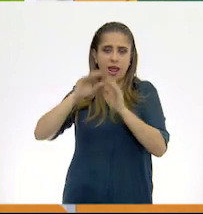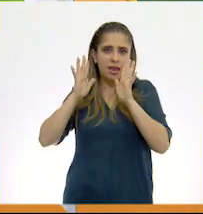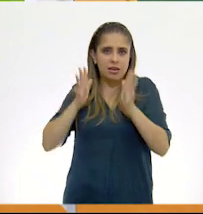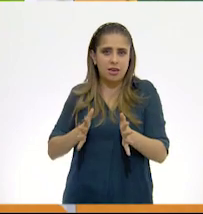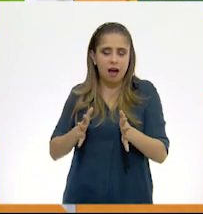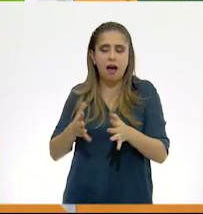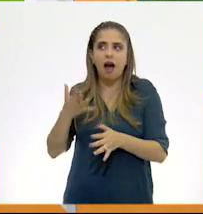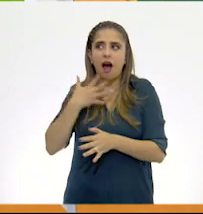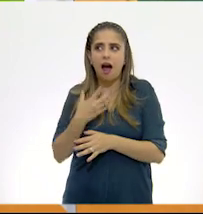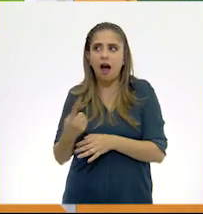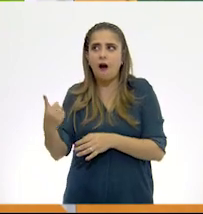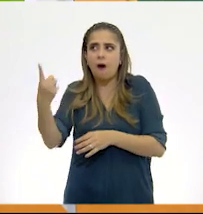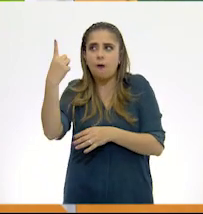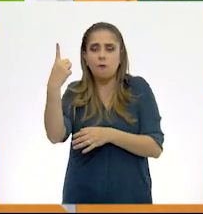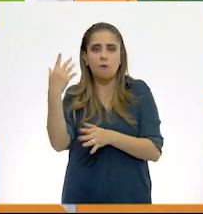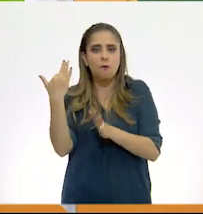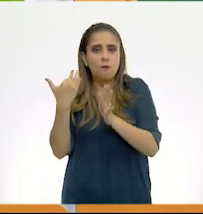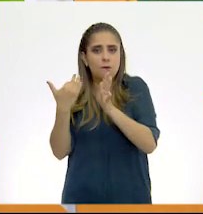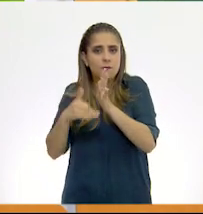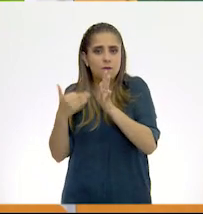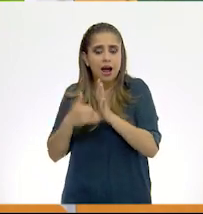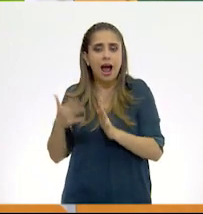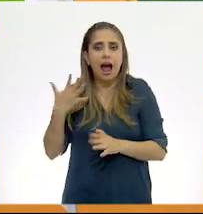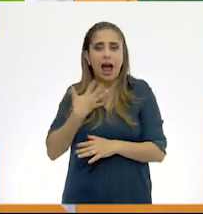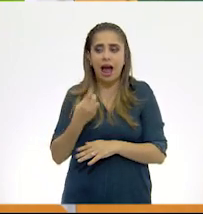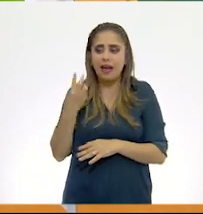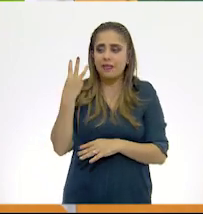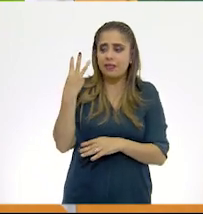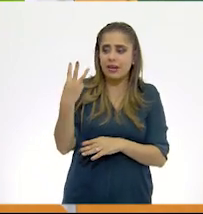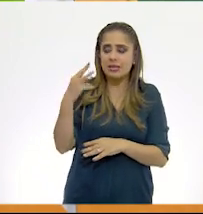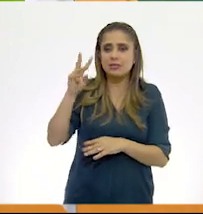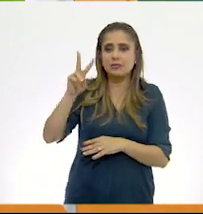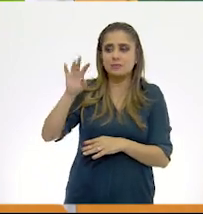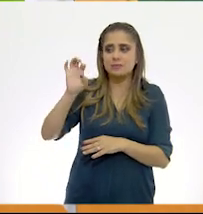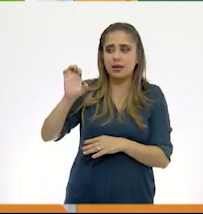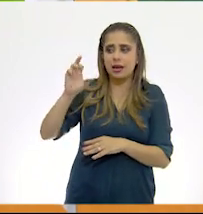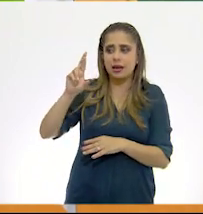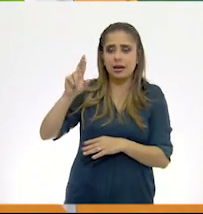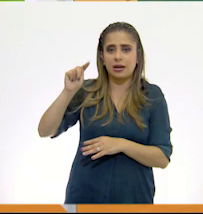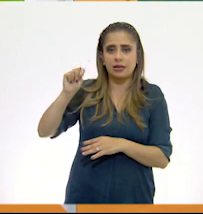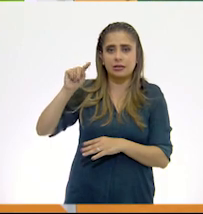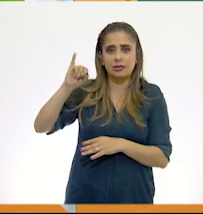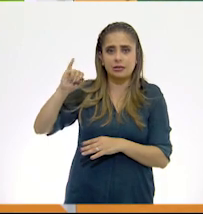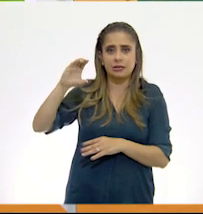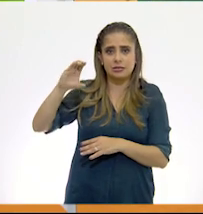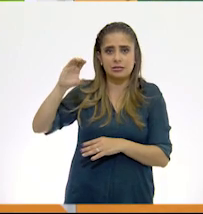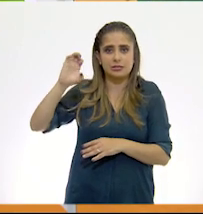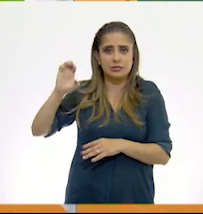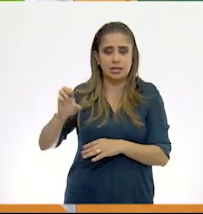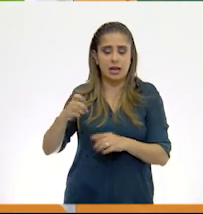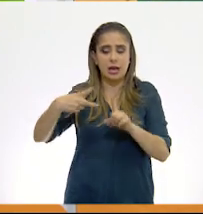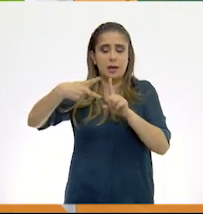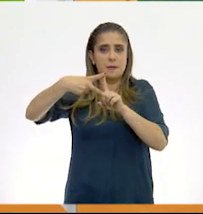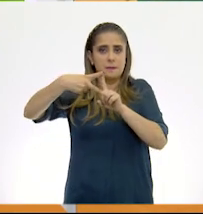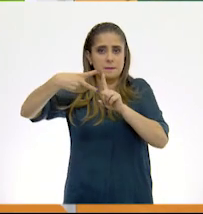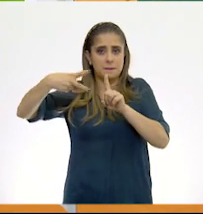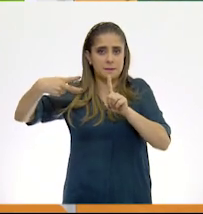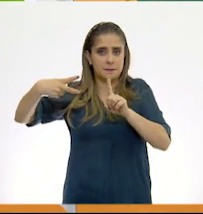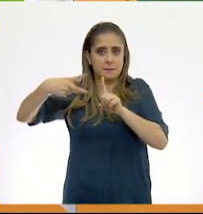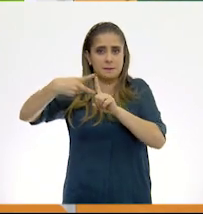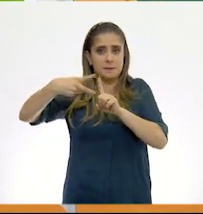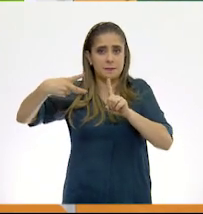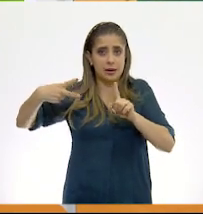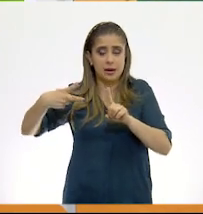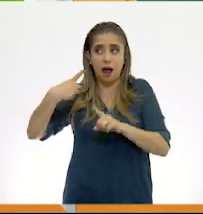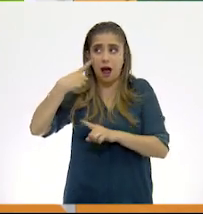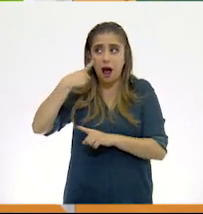Ahora encontremos la que tiene tres vértices. Uh-huh. Saquemos nuestra lupa de investigadores especiales y